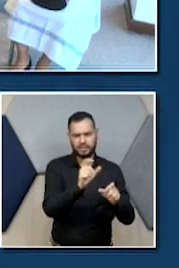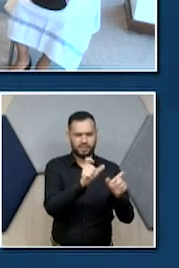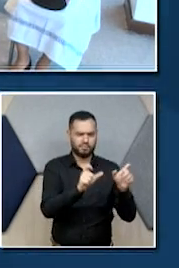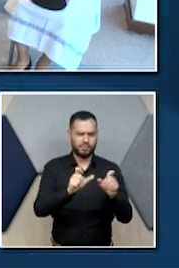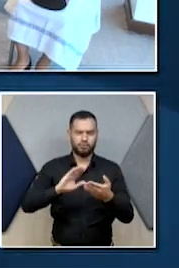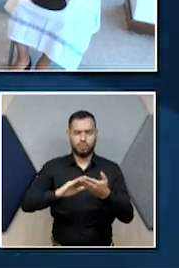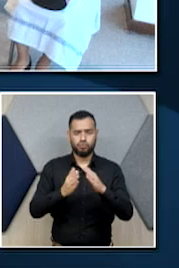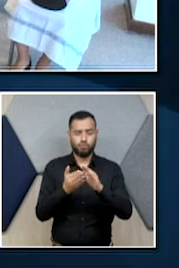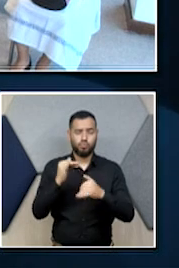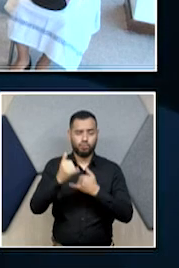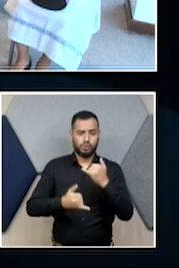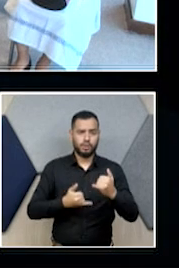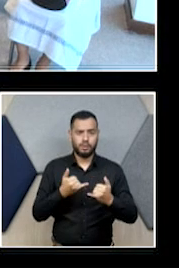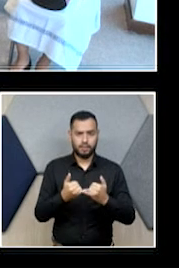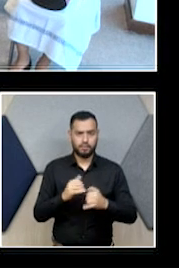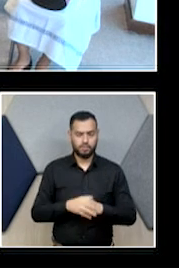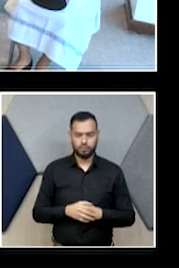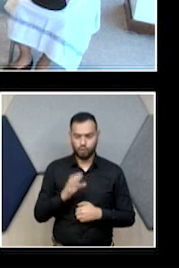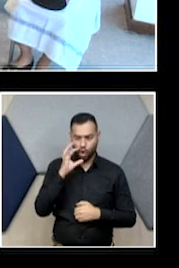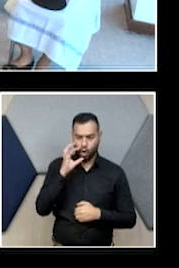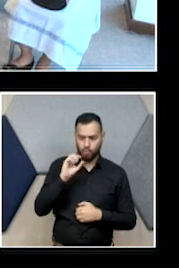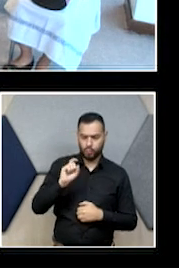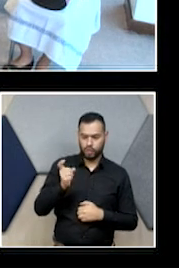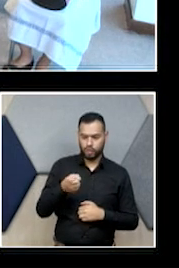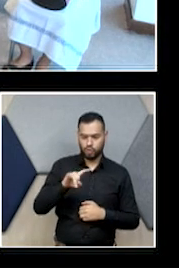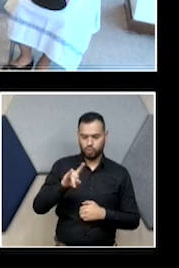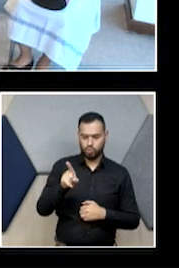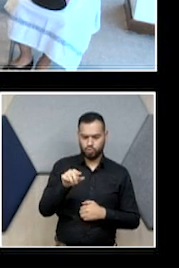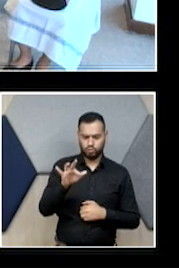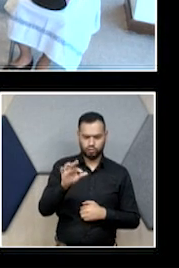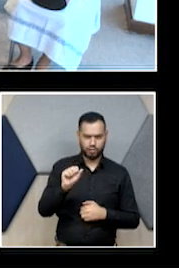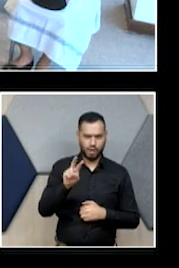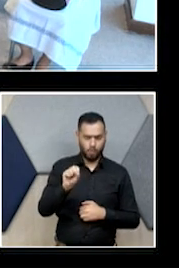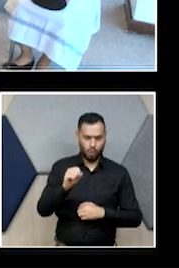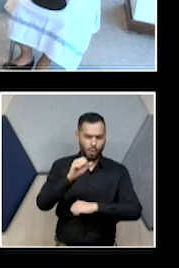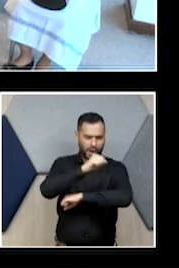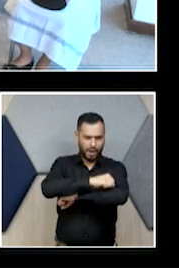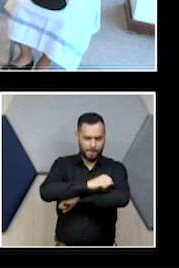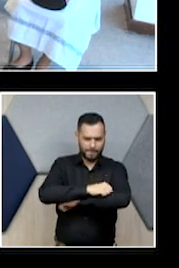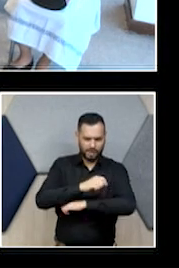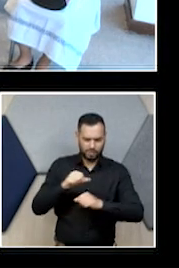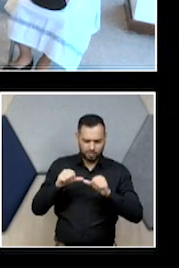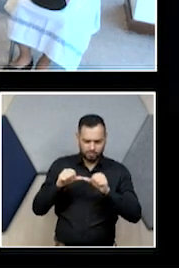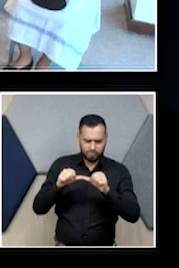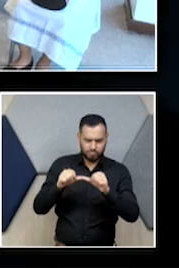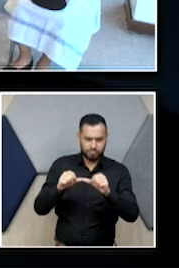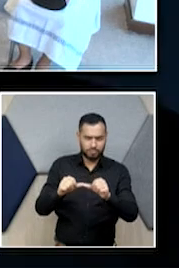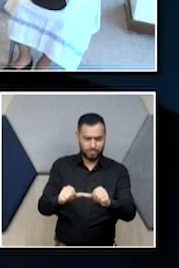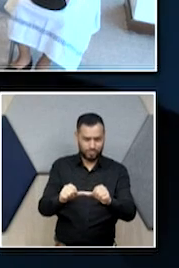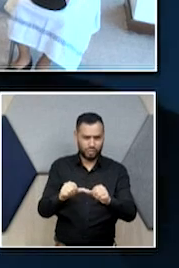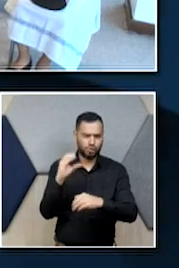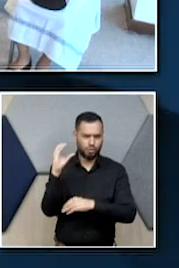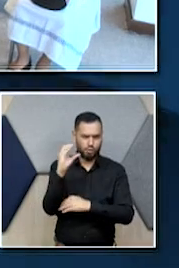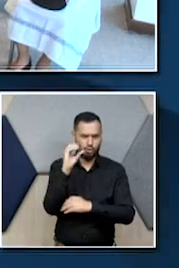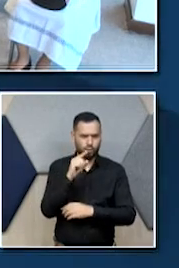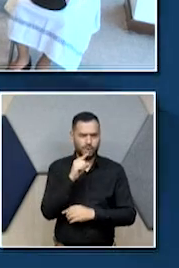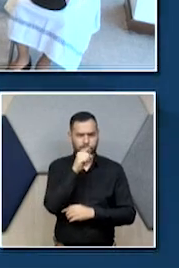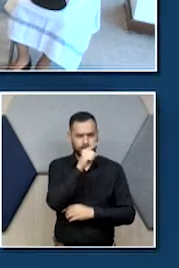señor Gustavo Gallón Giraldo, embajador designado en la misión permanente de Colombia ante la ONU en Ginebra,